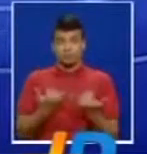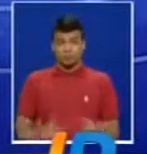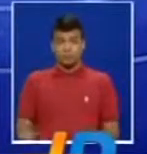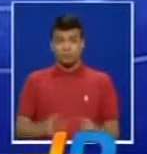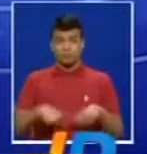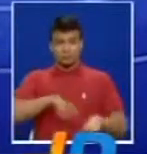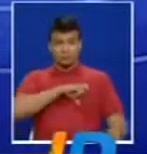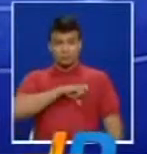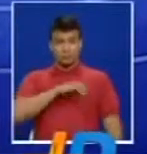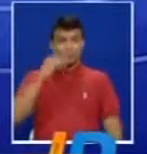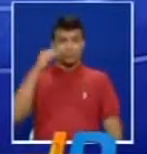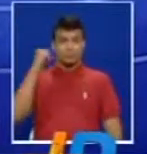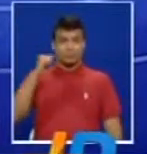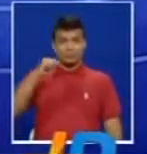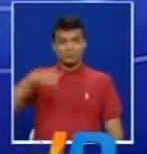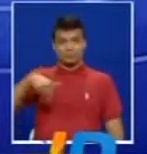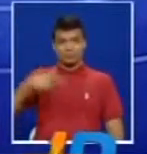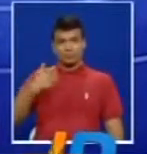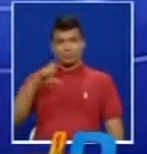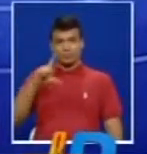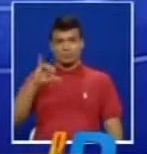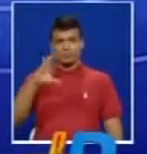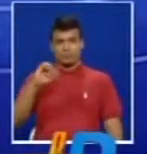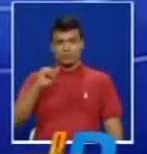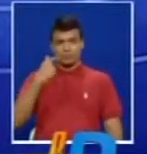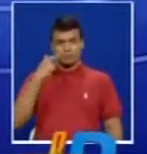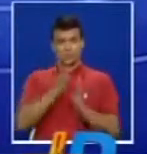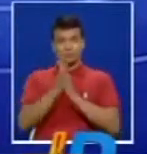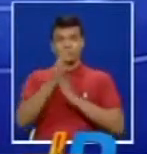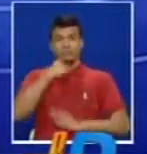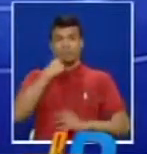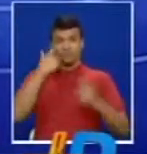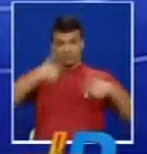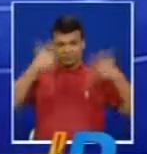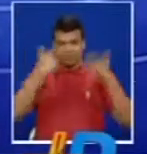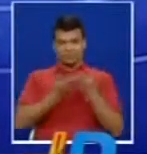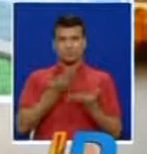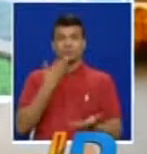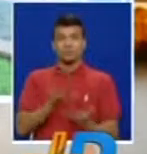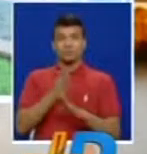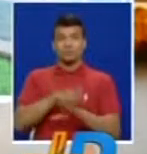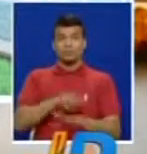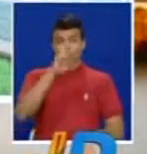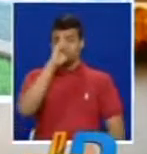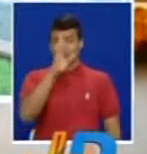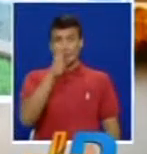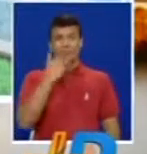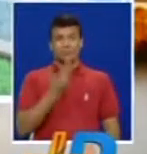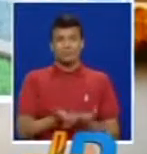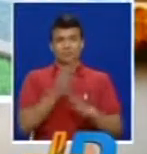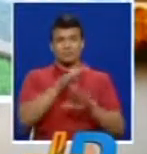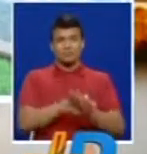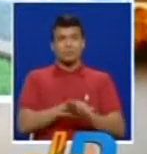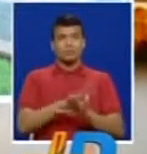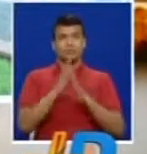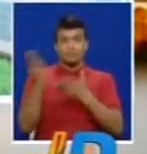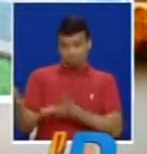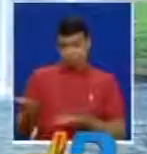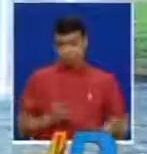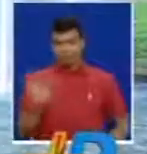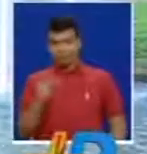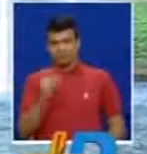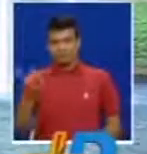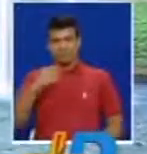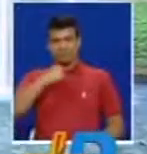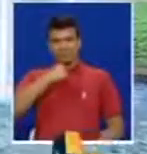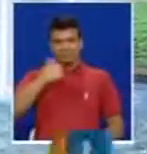aquí en Cali, Angélica Valenzuela nos trae toda la información del entretenimiento. Angélica, buenas tardes. Hola Sofi, muy buenas tardes y bienvenidos a todos